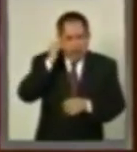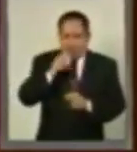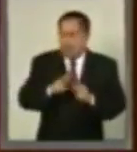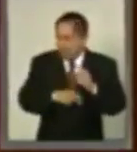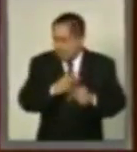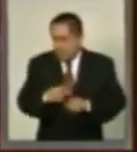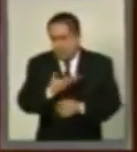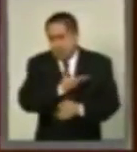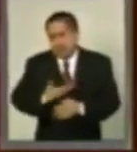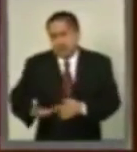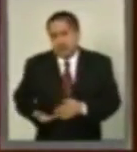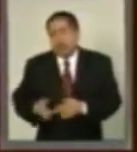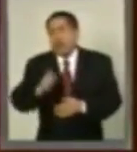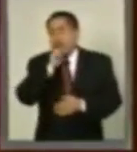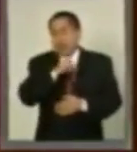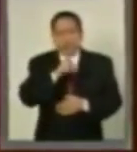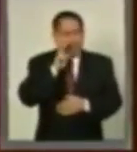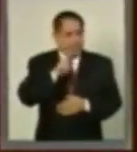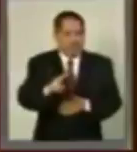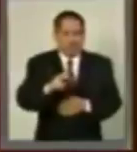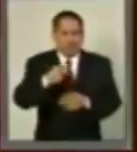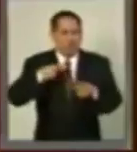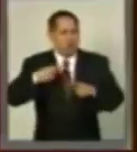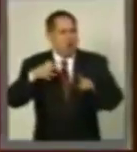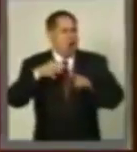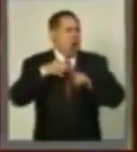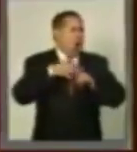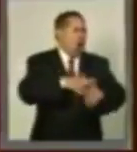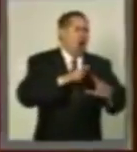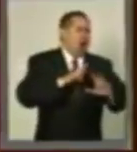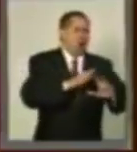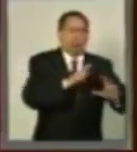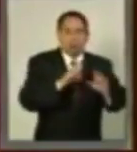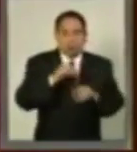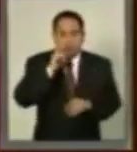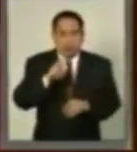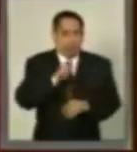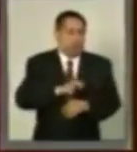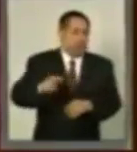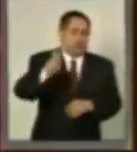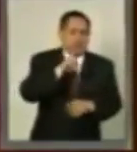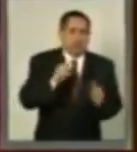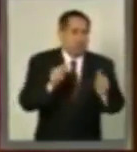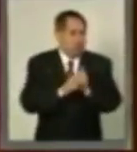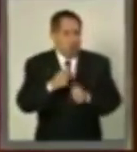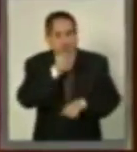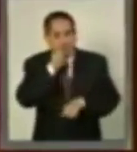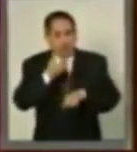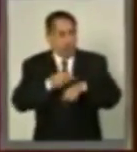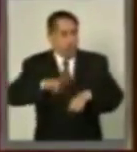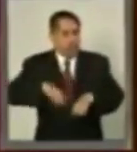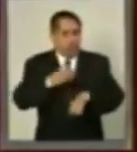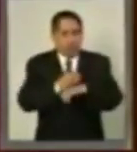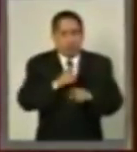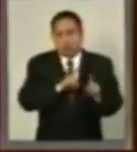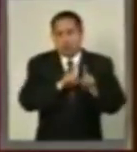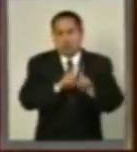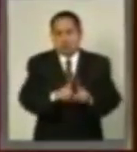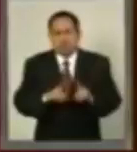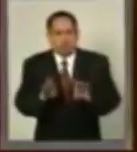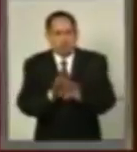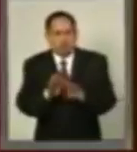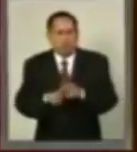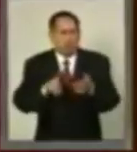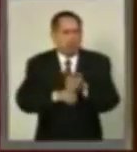ver la respuesta de la gente. Pueden ver que en esas giras, principalmente acompañado por el secretario de Gobernación y